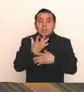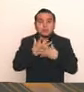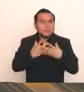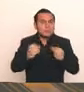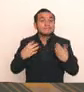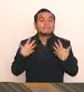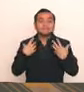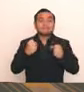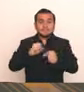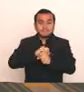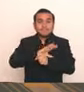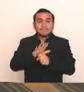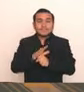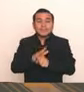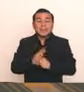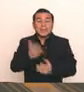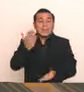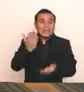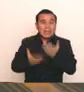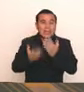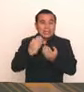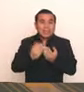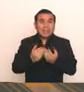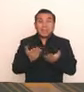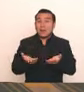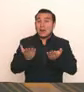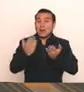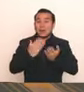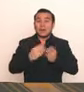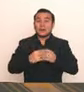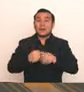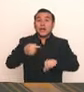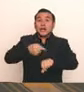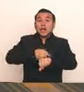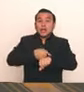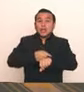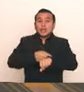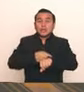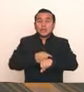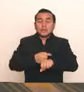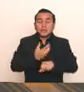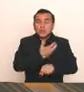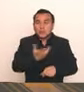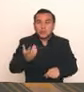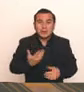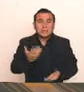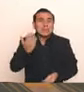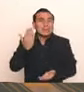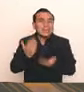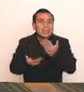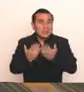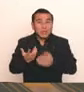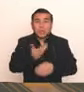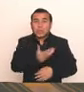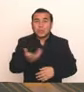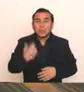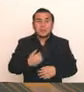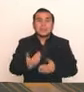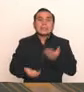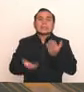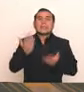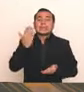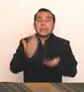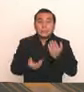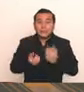tratamiento un suero con anticuerpos algo un tratamiento decente un